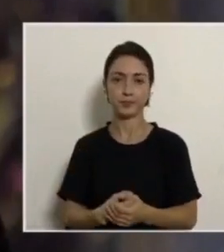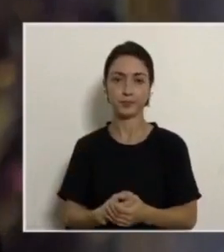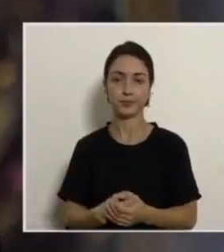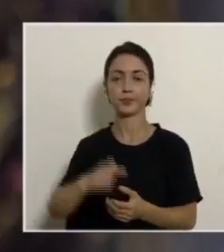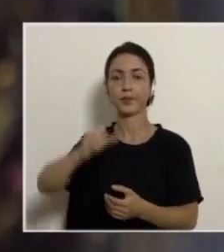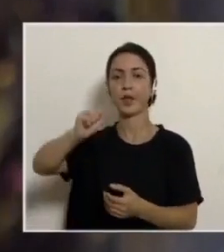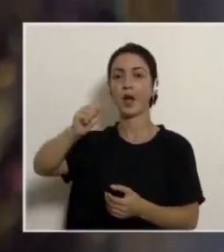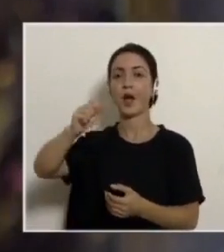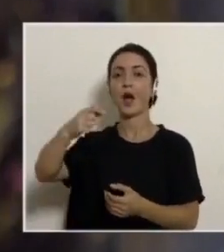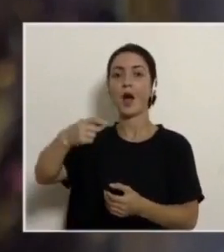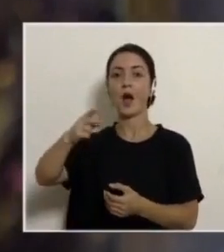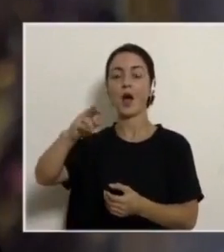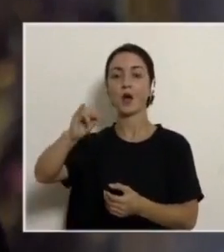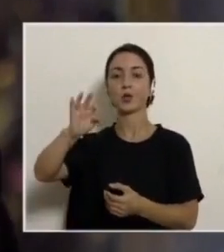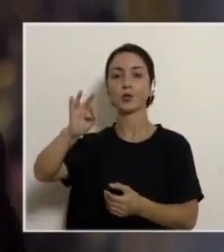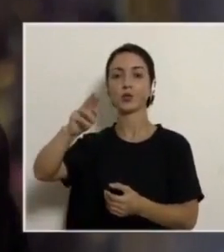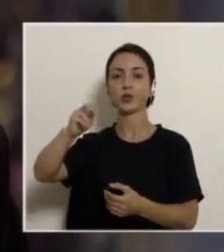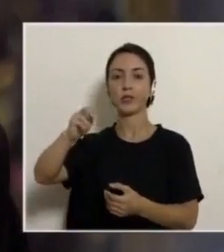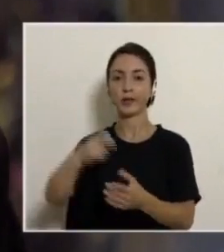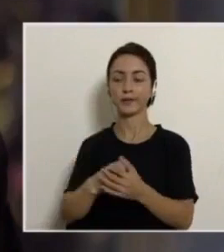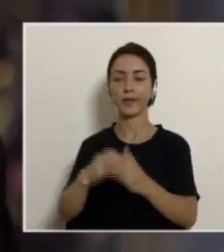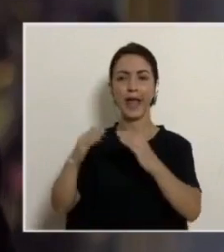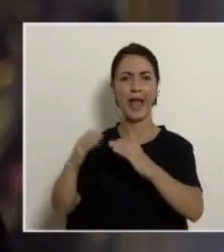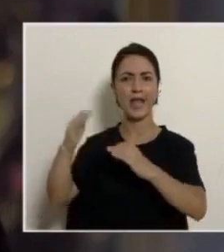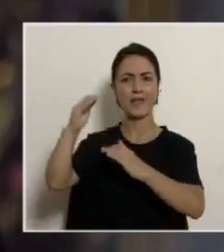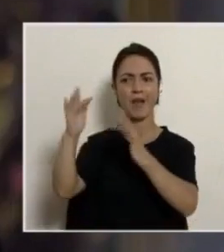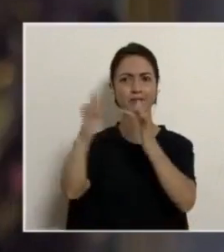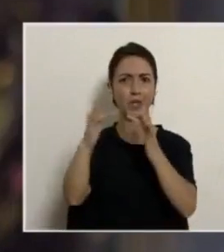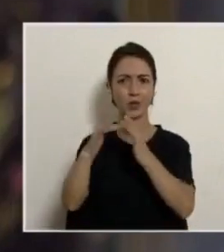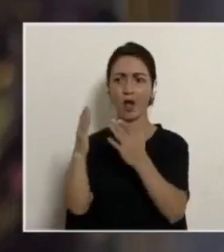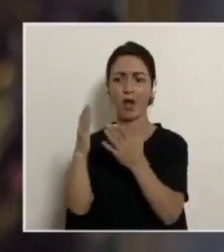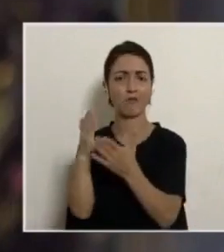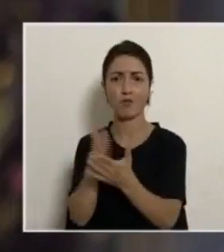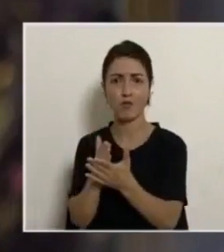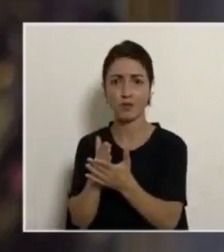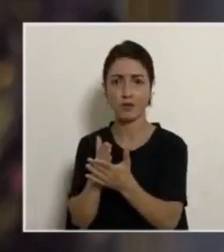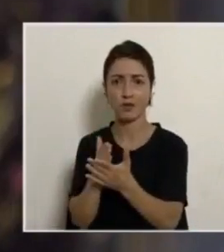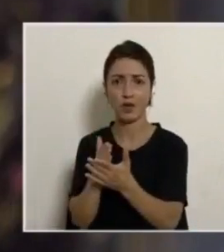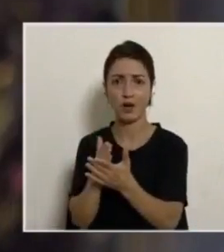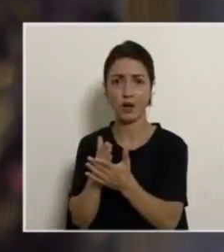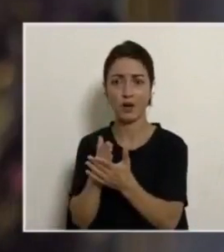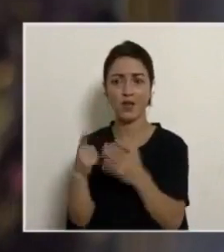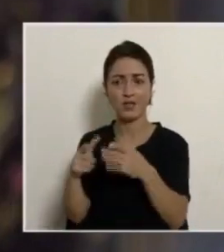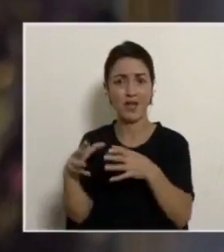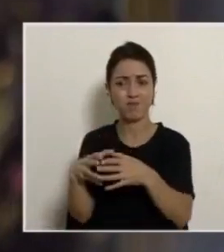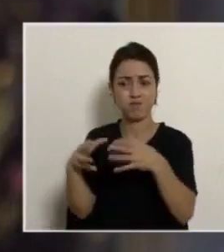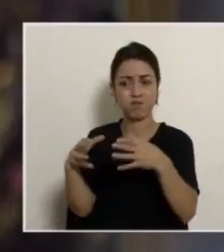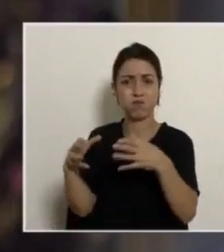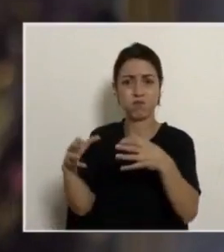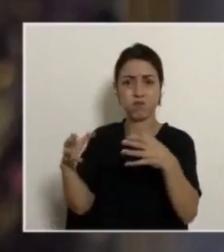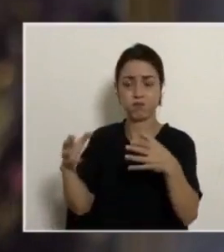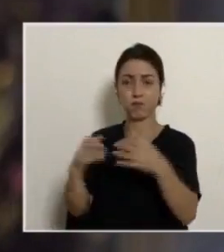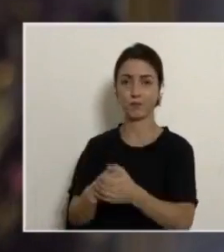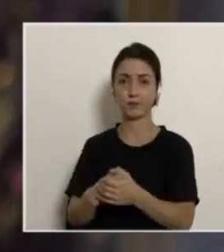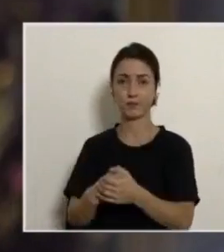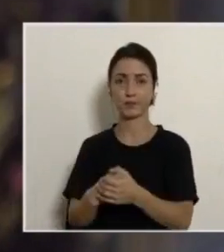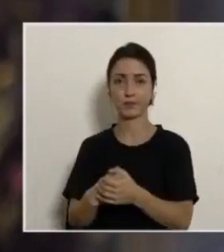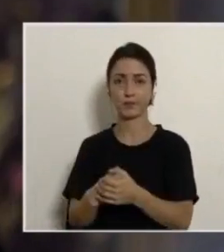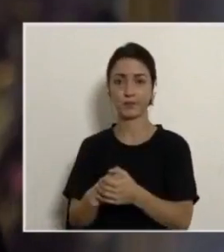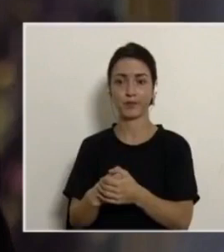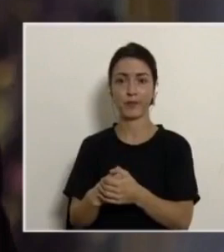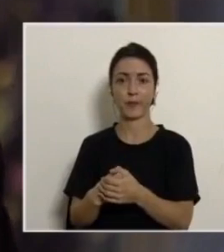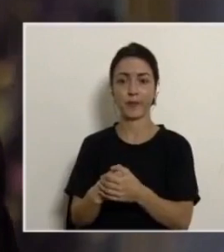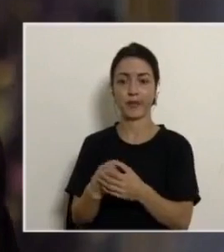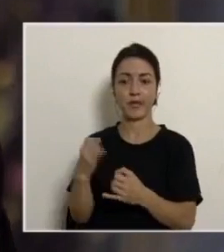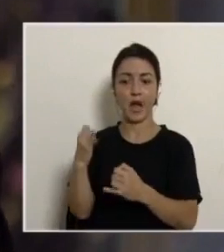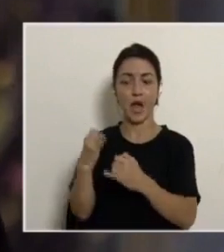Don Agustín, el nivel de contagio no se detiene, se mantiene exponencial y el más reciente informe